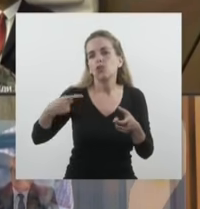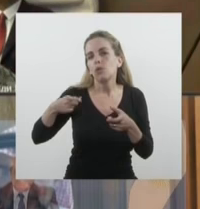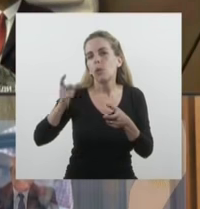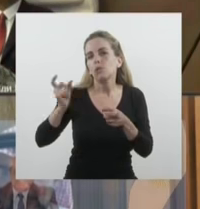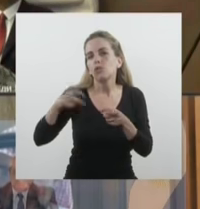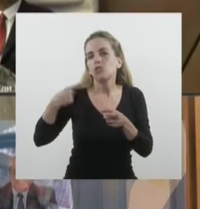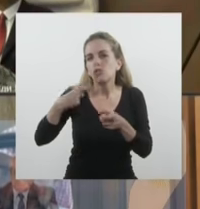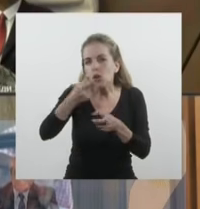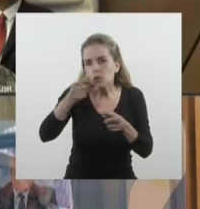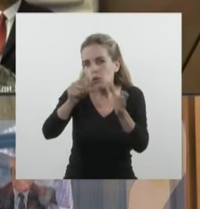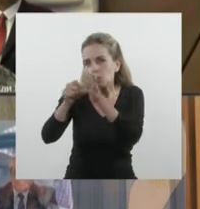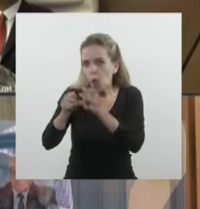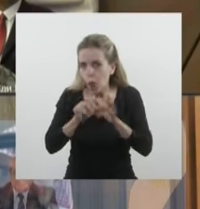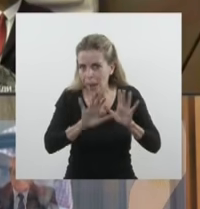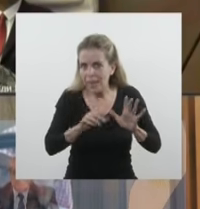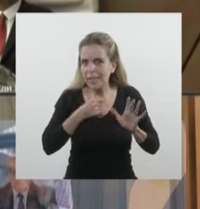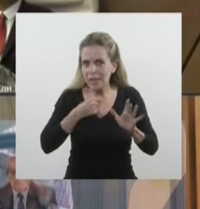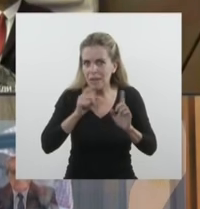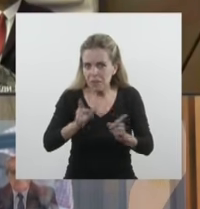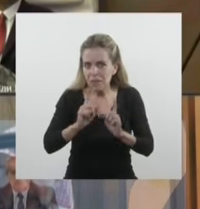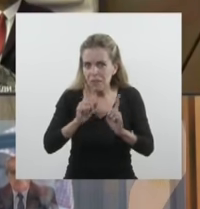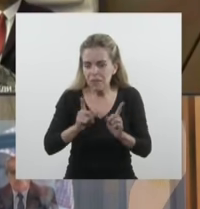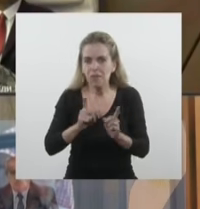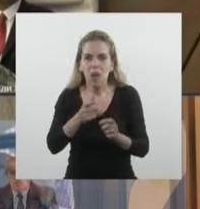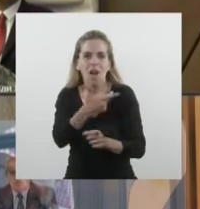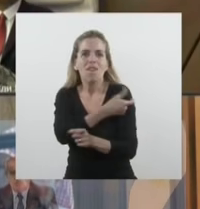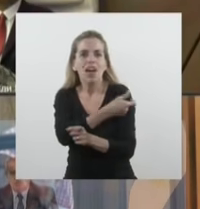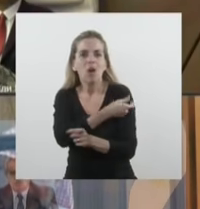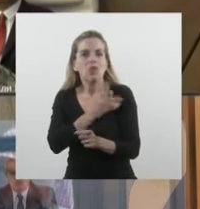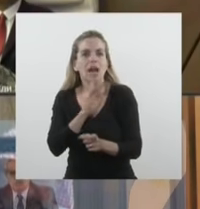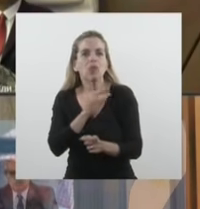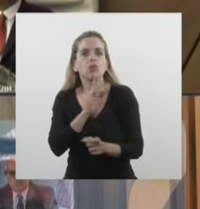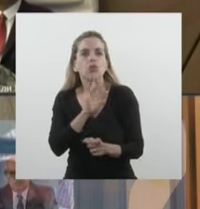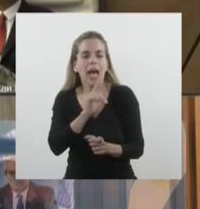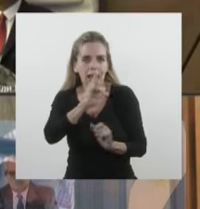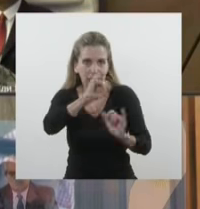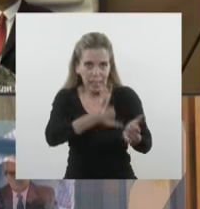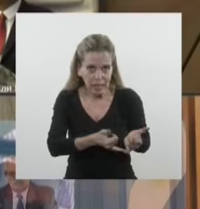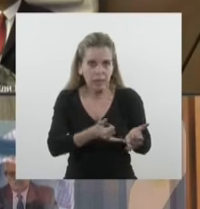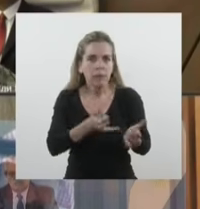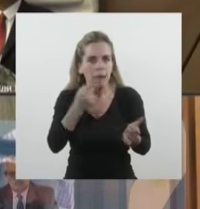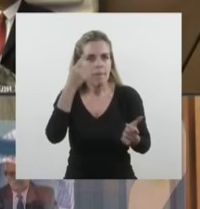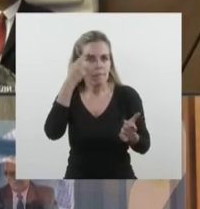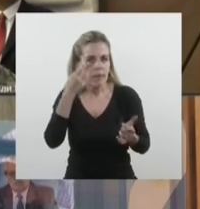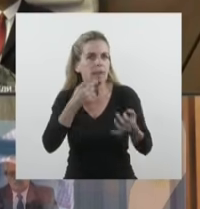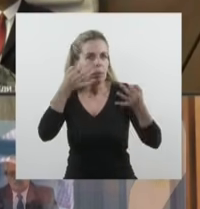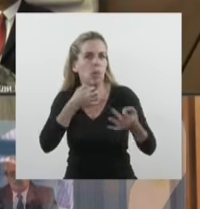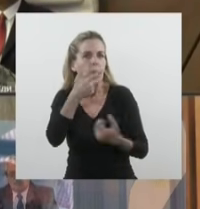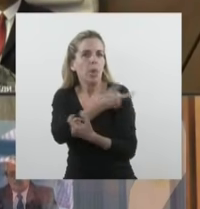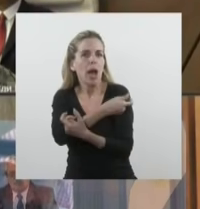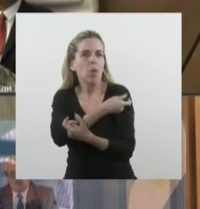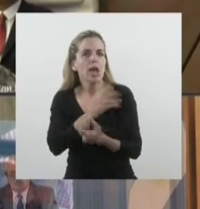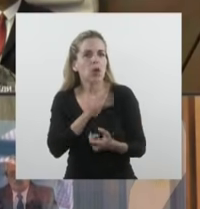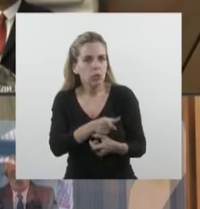no dejar el uso de nuestra vacuna y voy a retirar que la educación de esa vacuna es